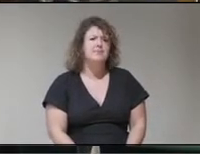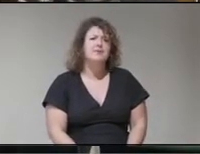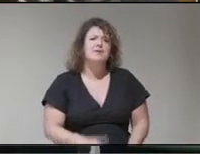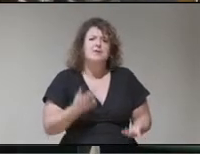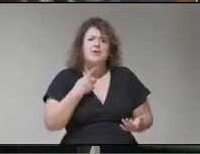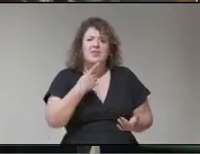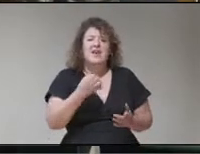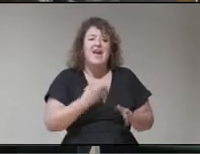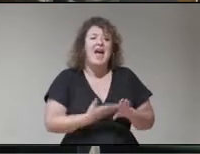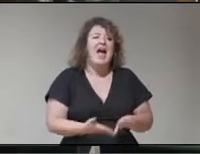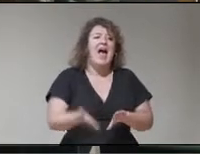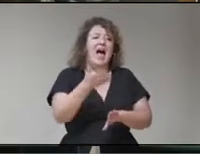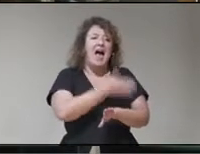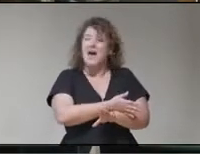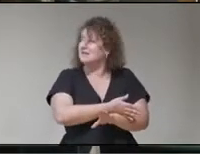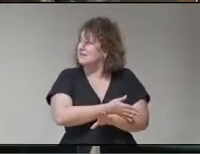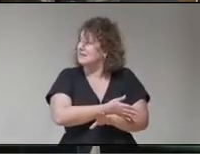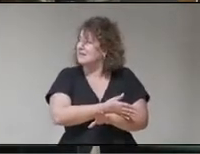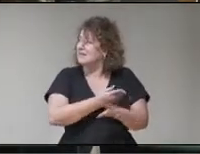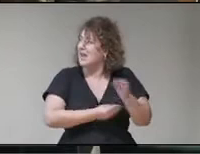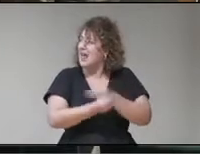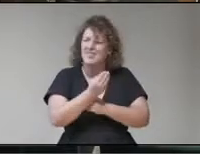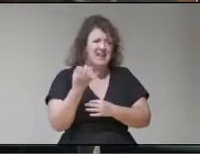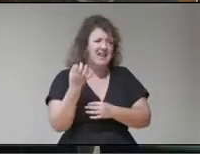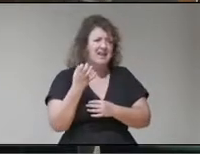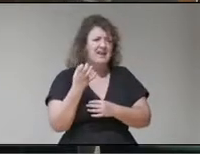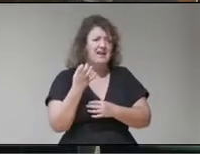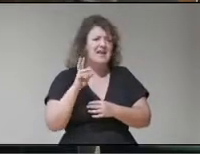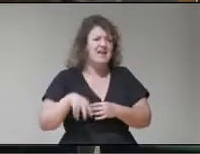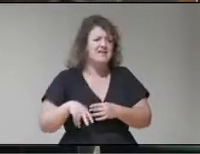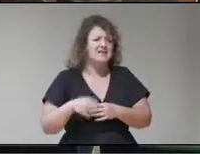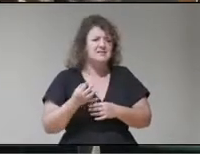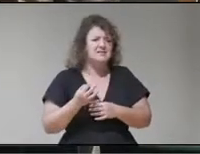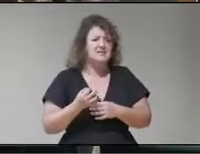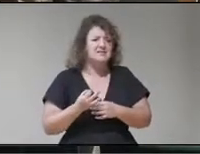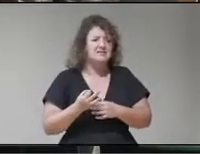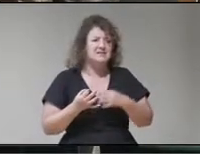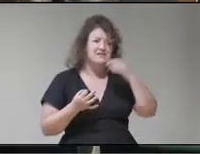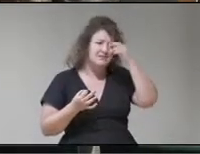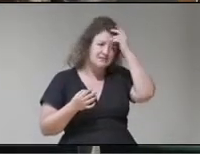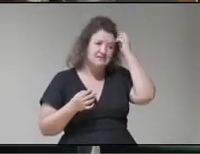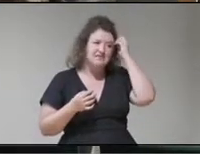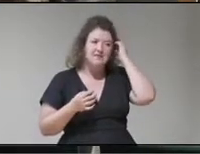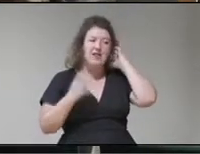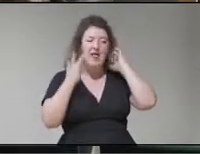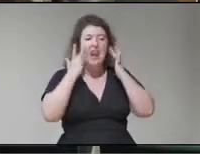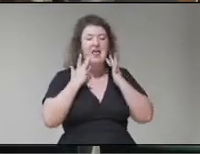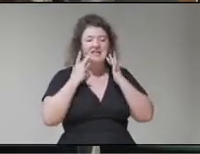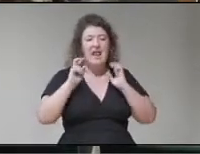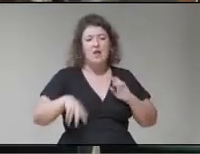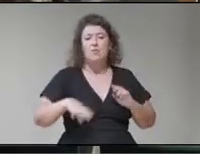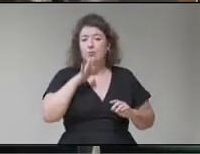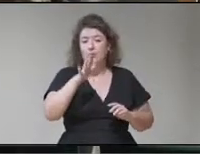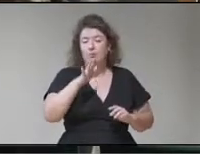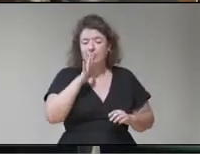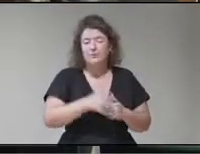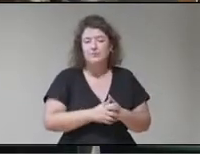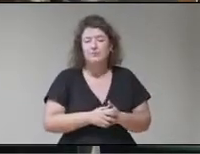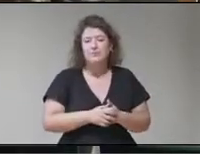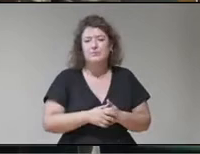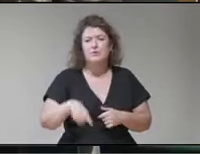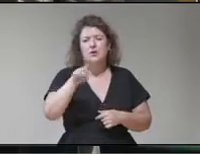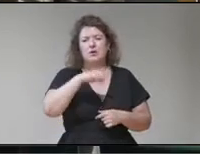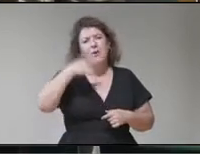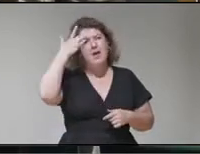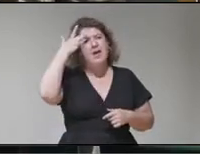nacer está estéril? Pues veréis. Bueno, en realidad, que el feto era estéril era un axioma que todo el